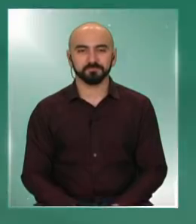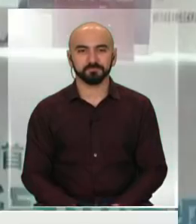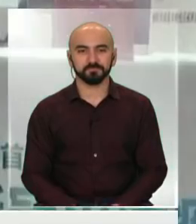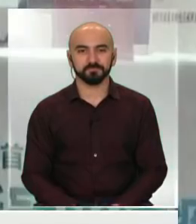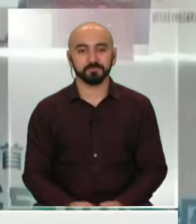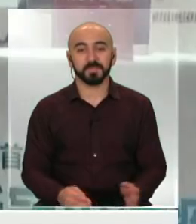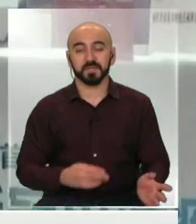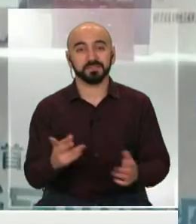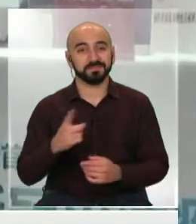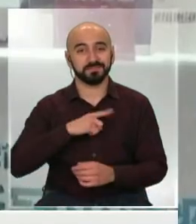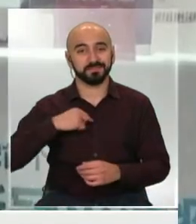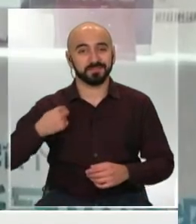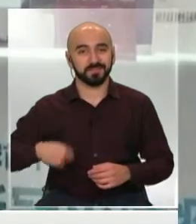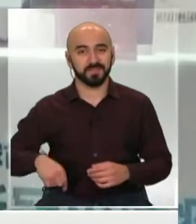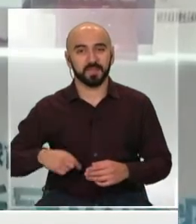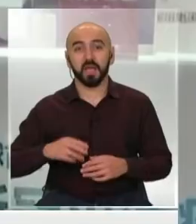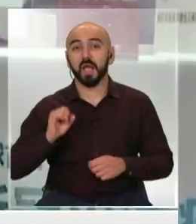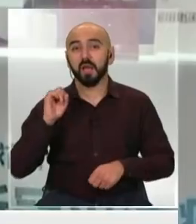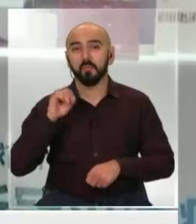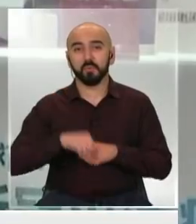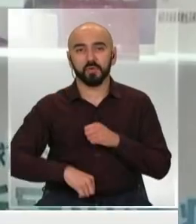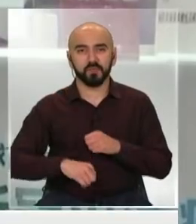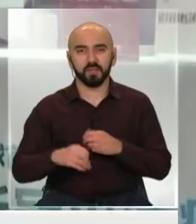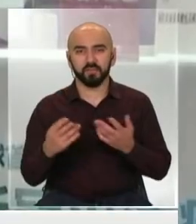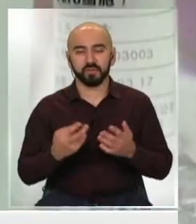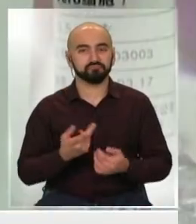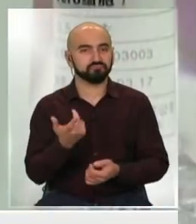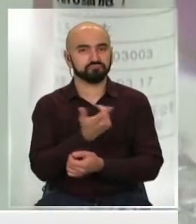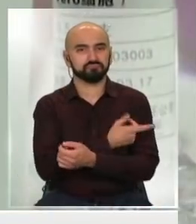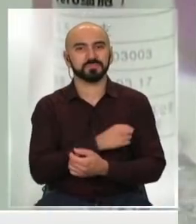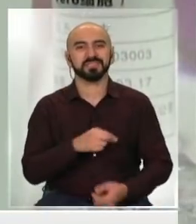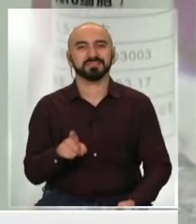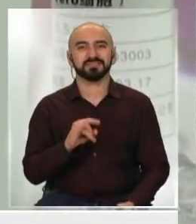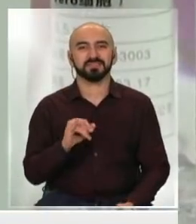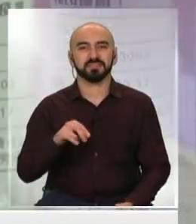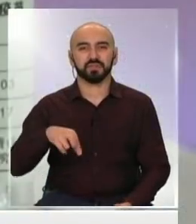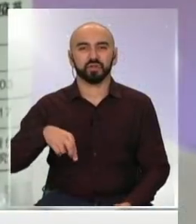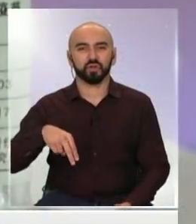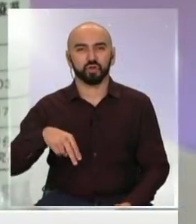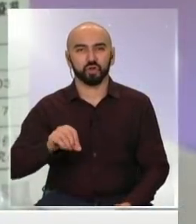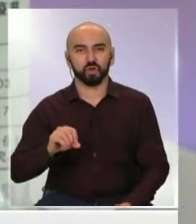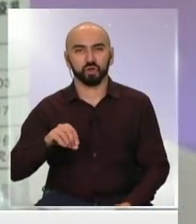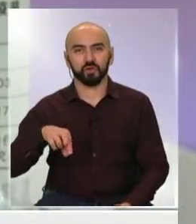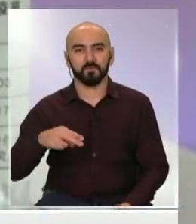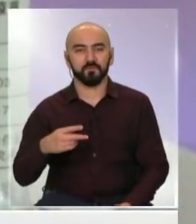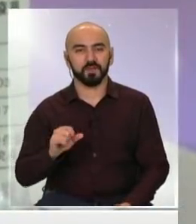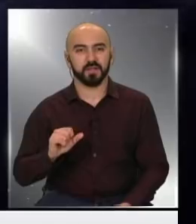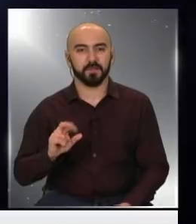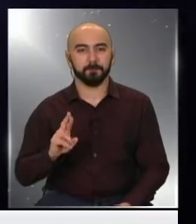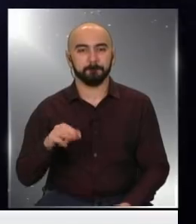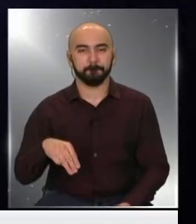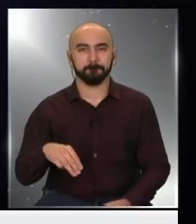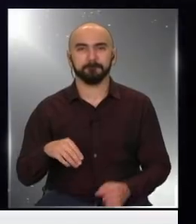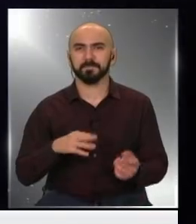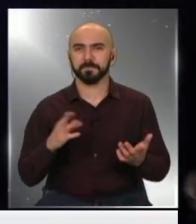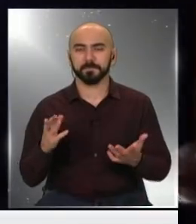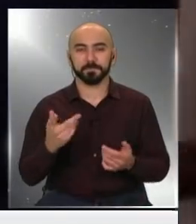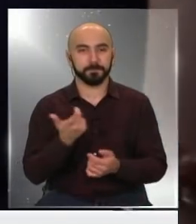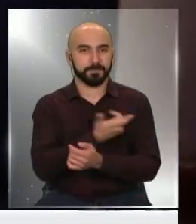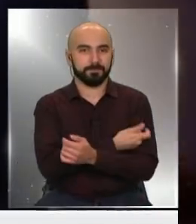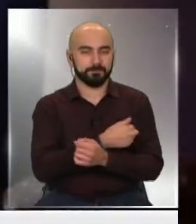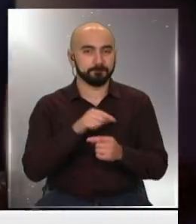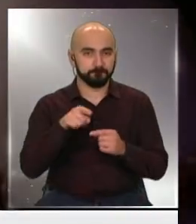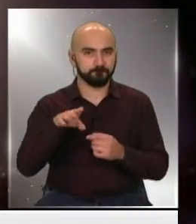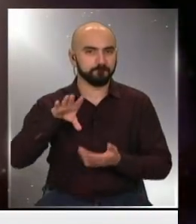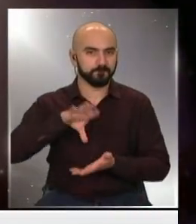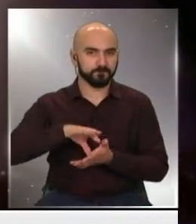ha aprobado con condiciones la vacuna scinopharm contra el coronavirus en la primera fórmula aprobada para la aplicación general en